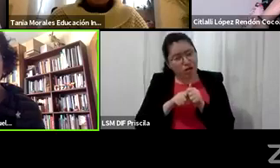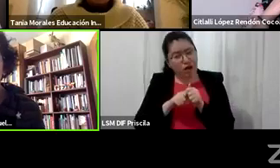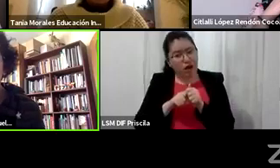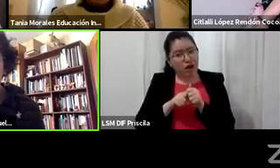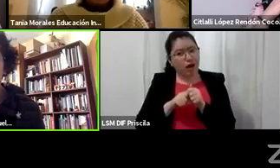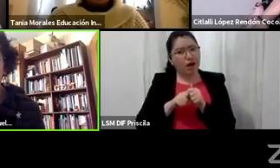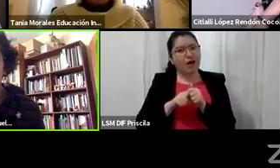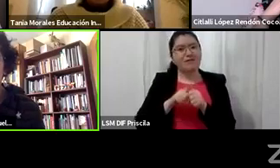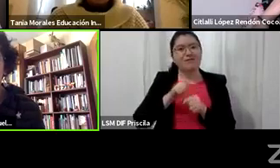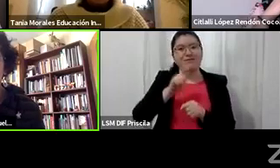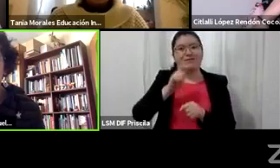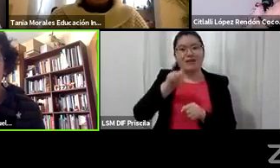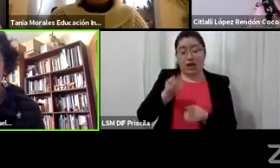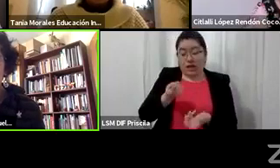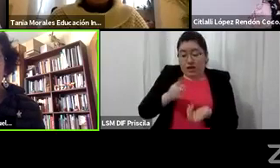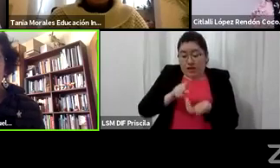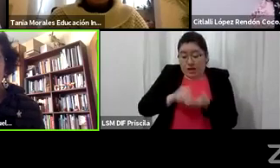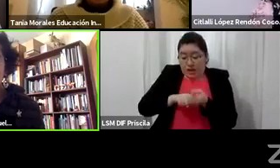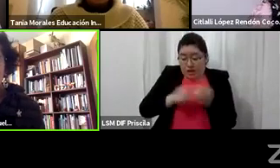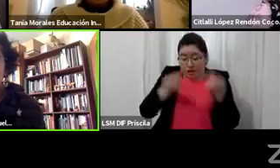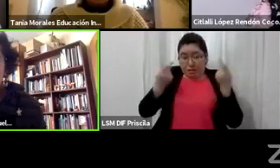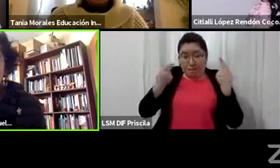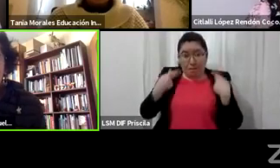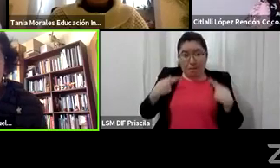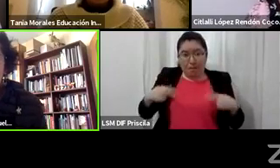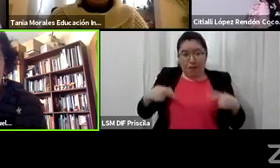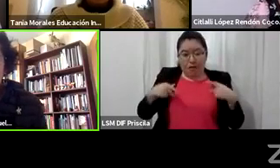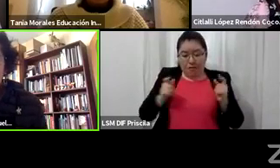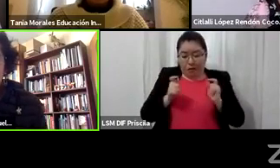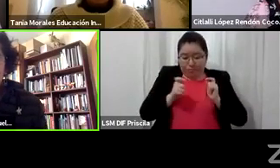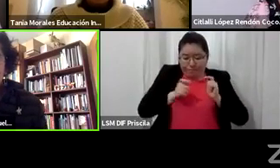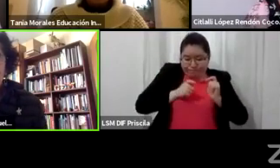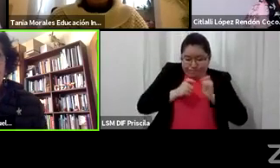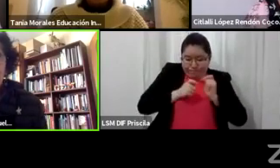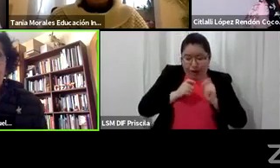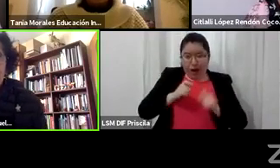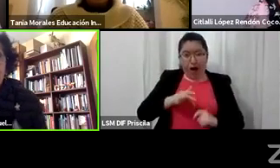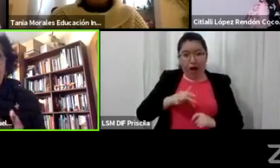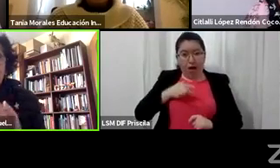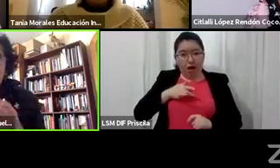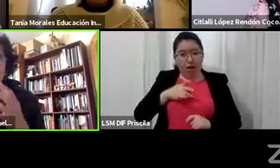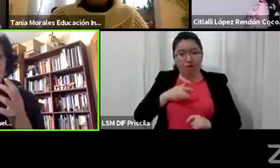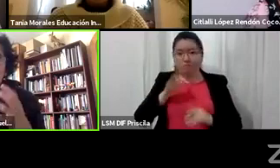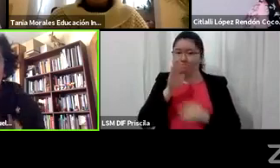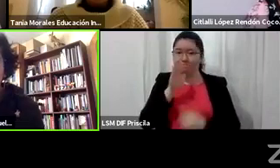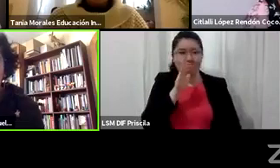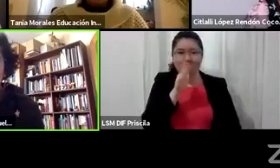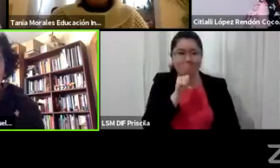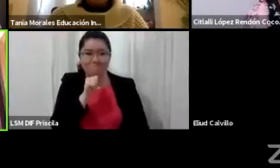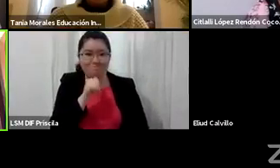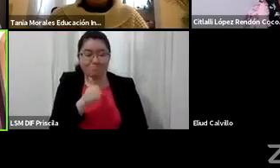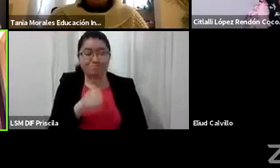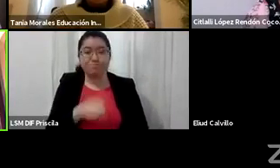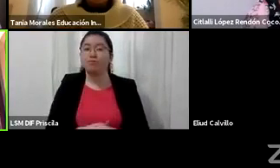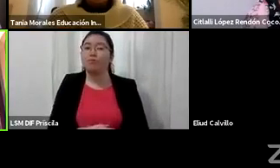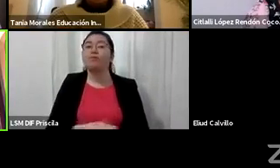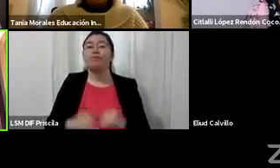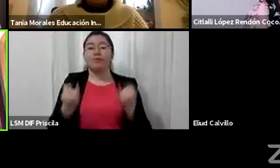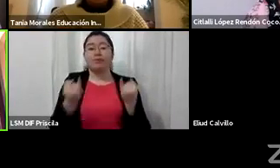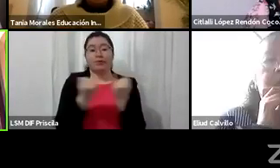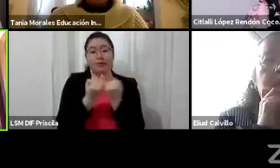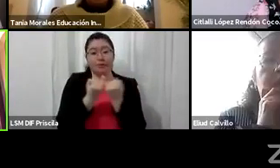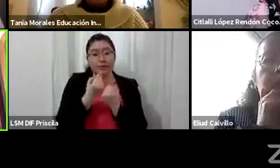se controla las emociones, ¿no? Y entonces desde este lugar, y entonces hay que como concentrarse y hay